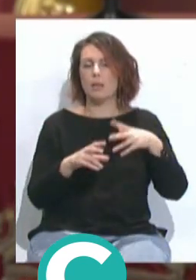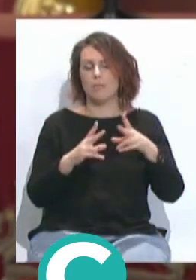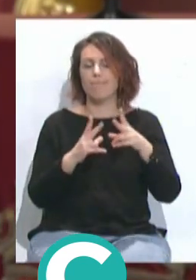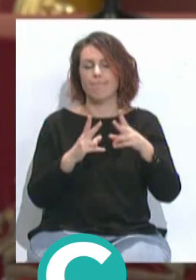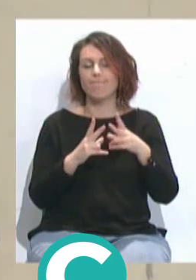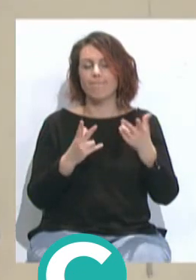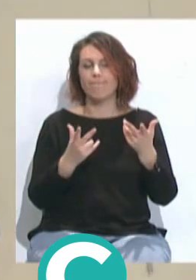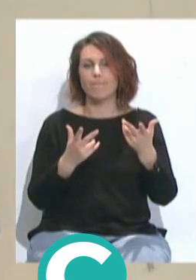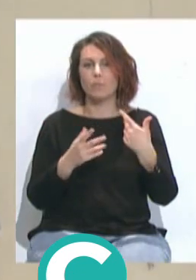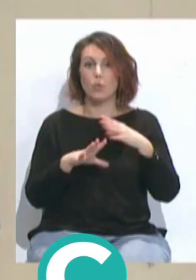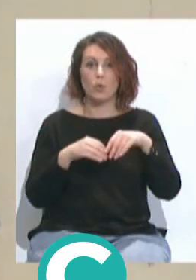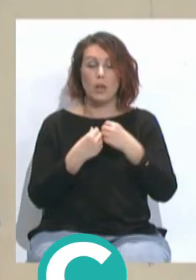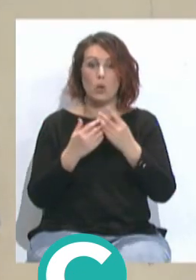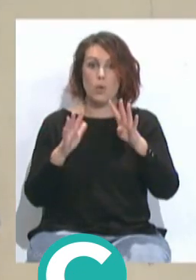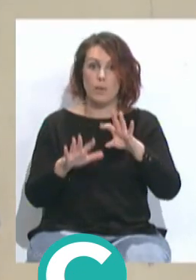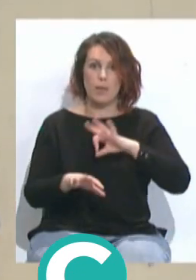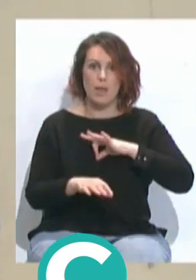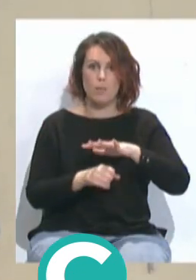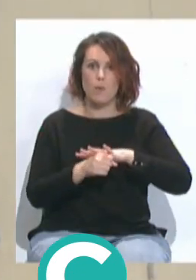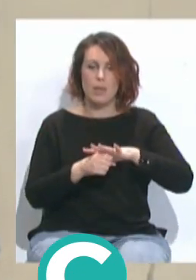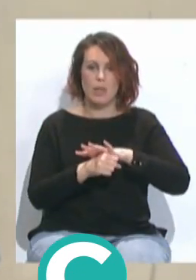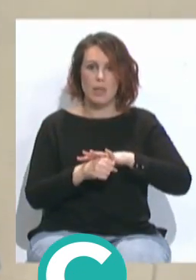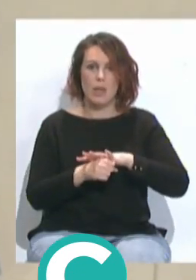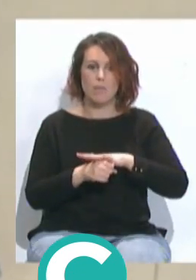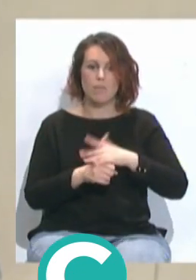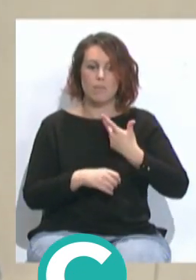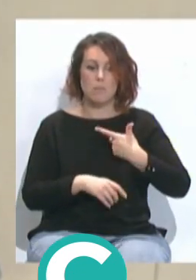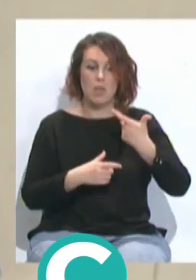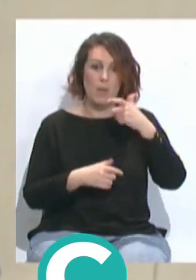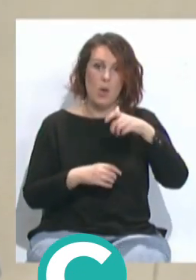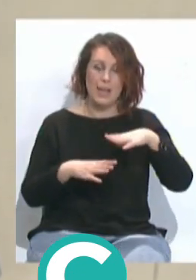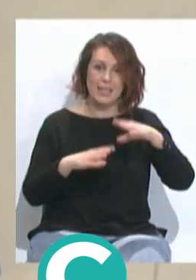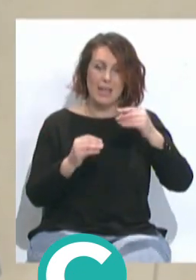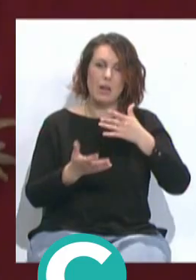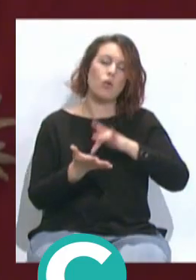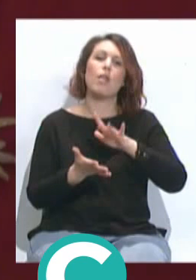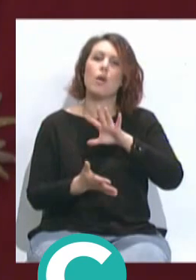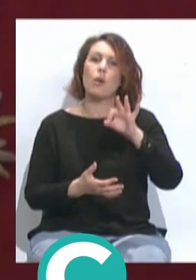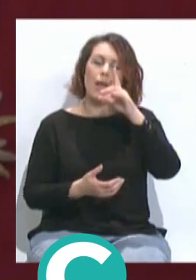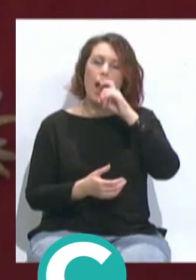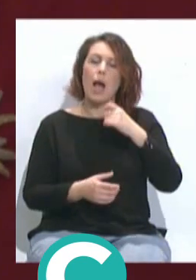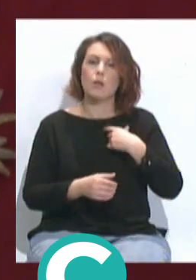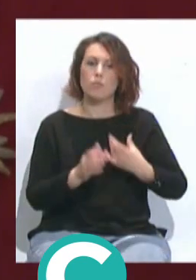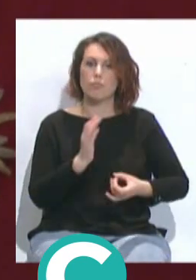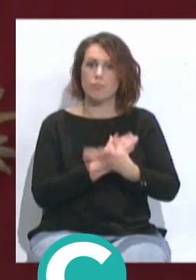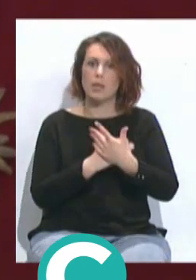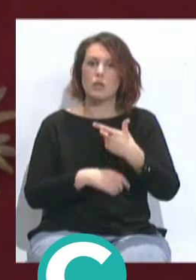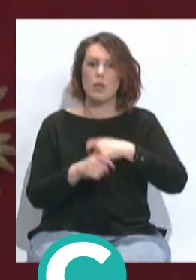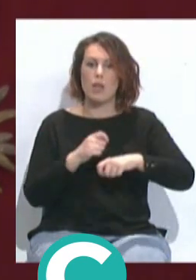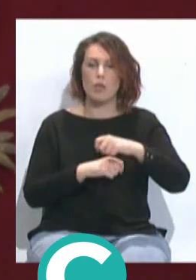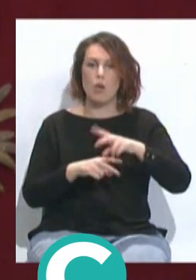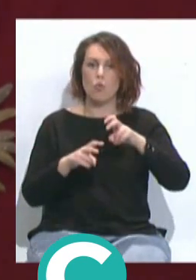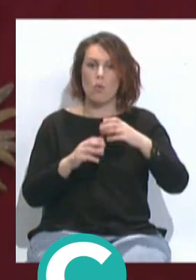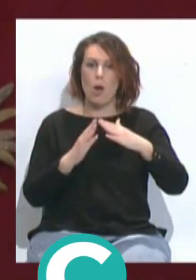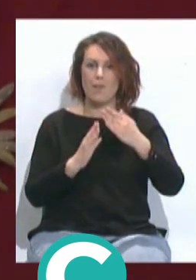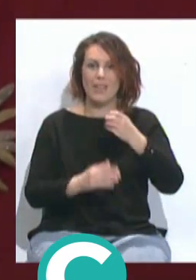sociedad gaditana con un total de nueve medallas de la provincia al municipio de Castellar que cumple 50 años de su fundación a la asociación nuevo